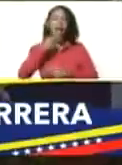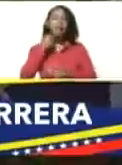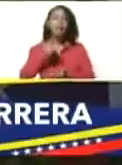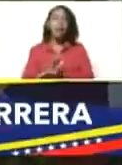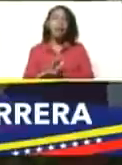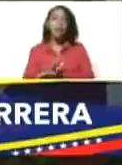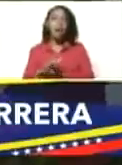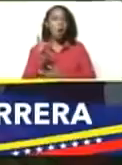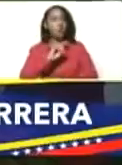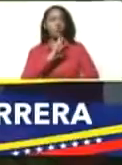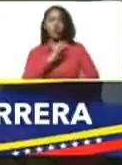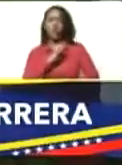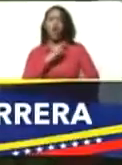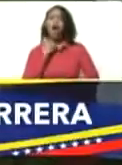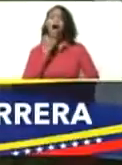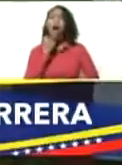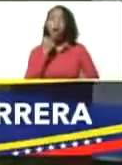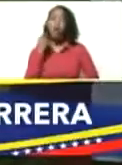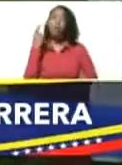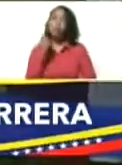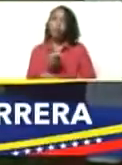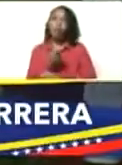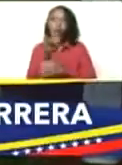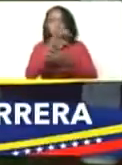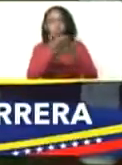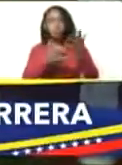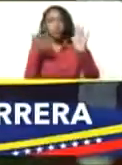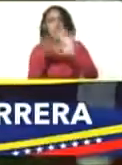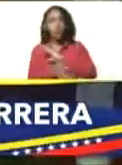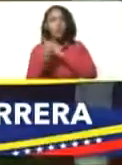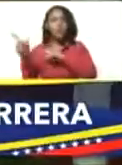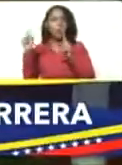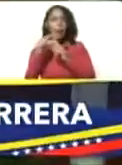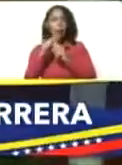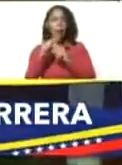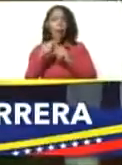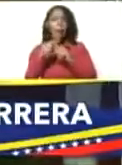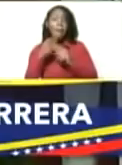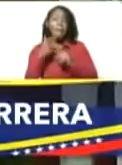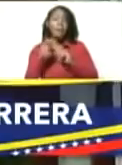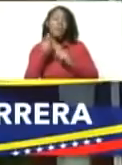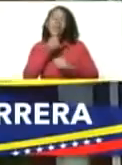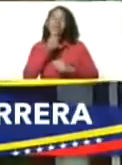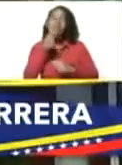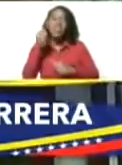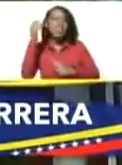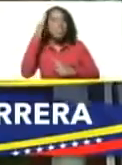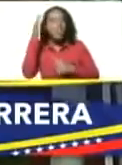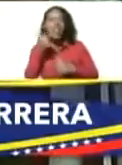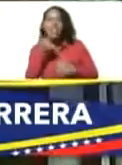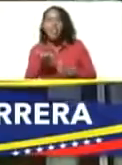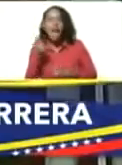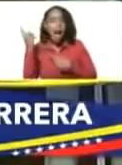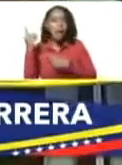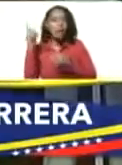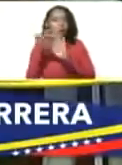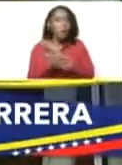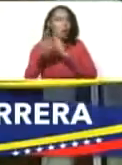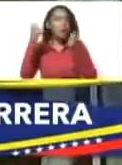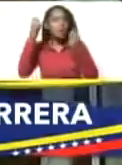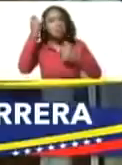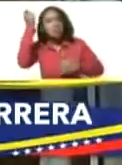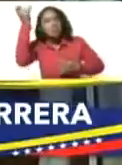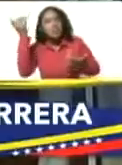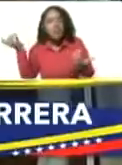es extraño que algo debe haber escrito sobre eso. Y quién sabe qué nos diría con sus humoradas, con su